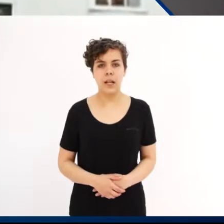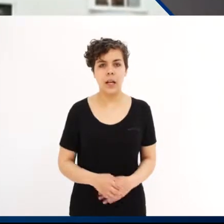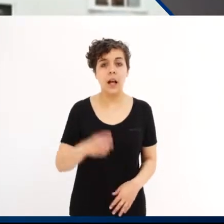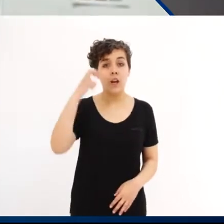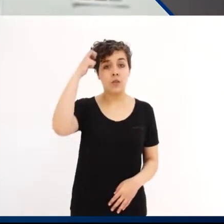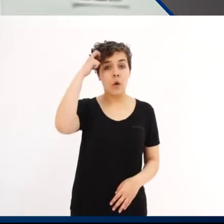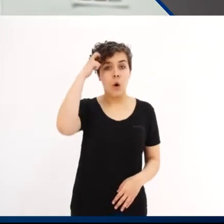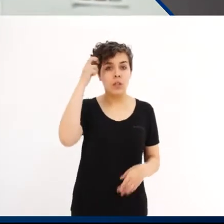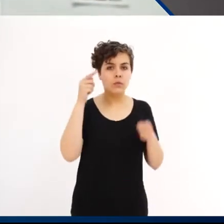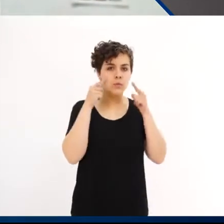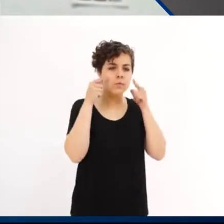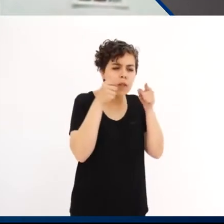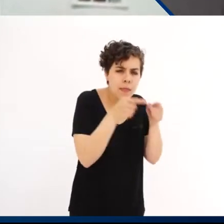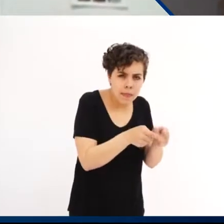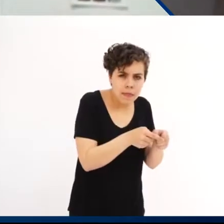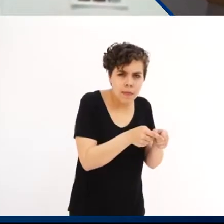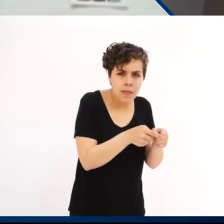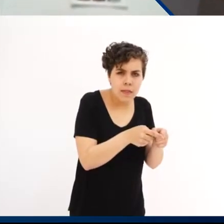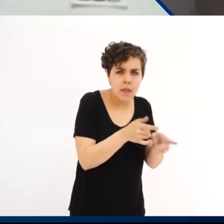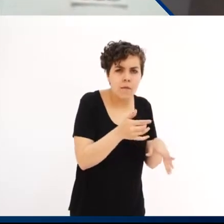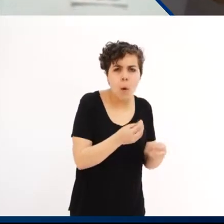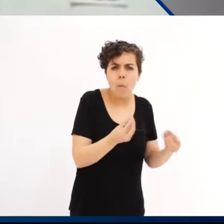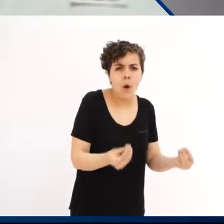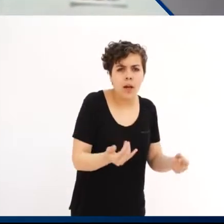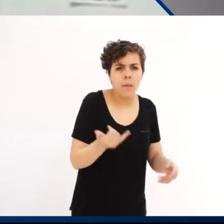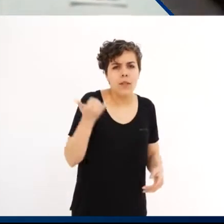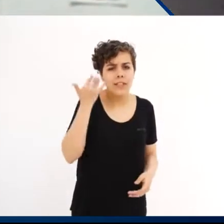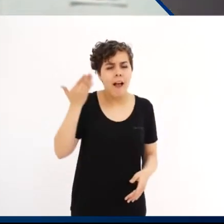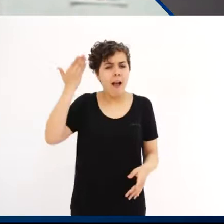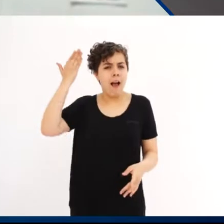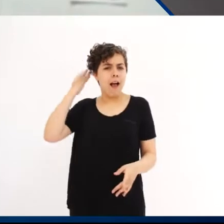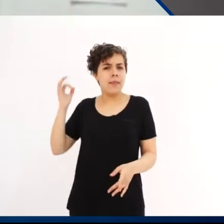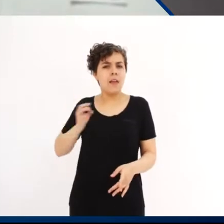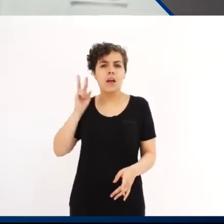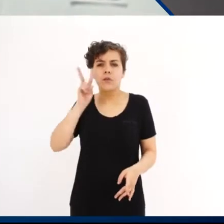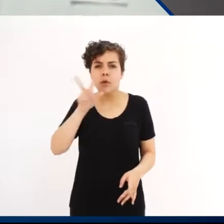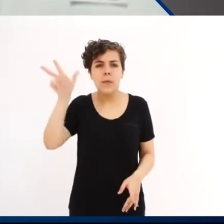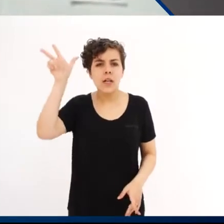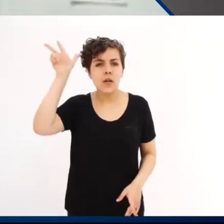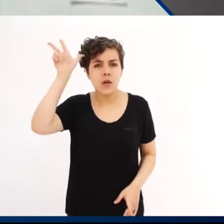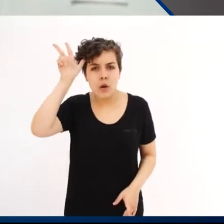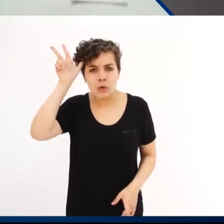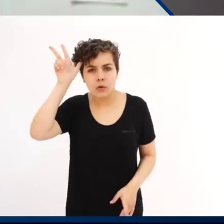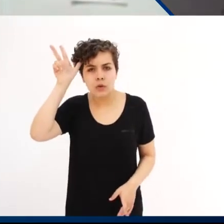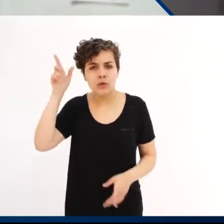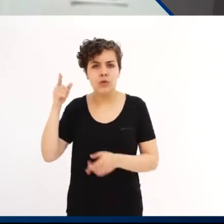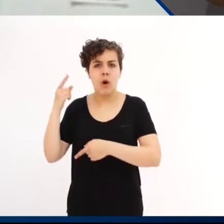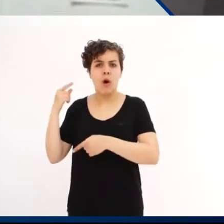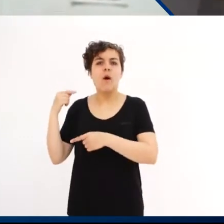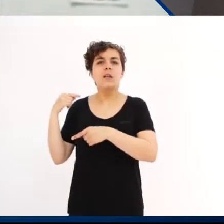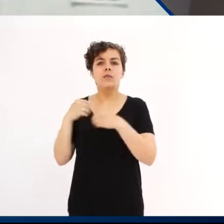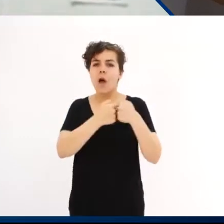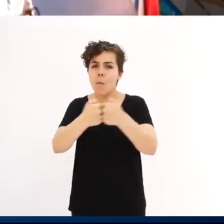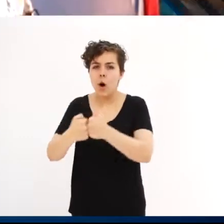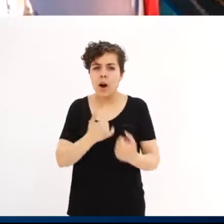El Congreso tiene, por un lado, el sostenimiento de la palabra empeñada, digo, porque cuando se realizó en el 2008